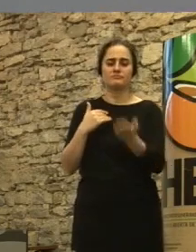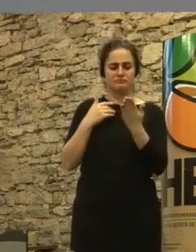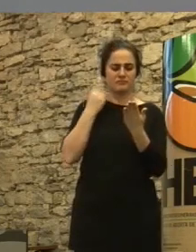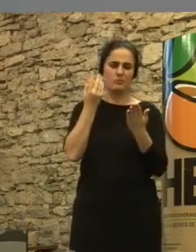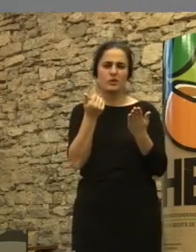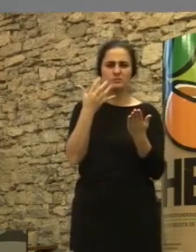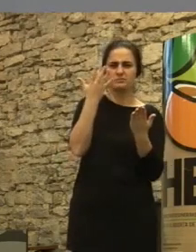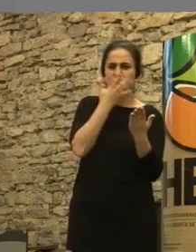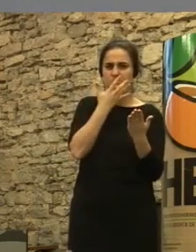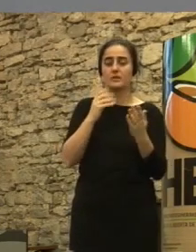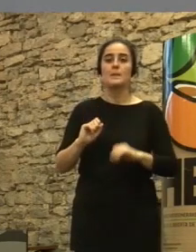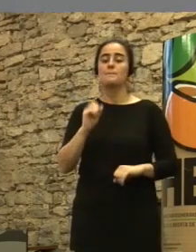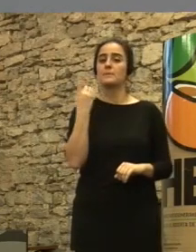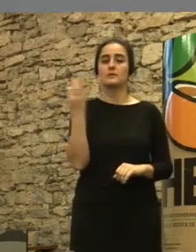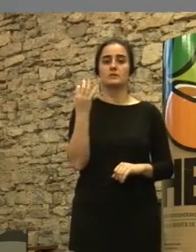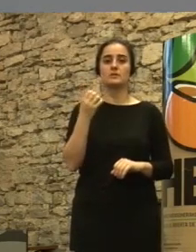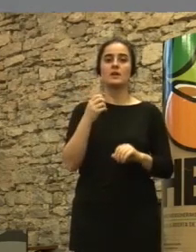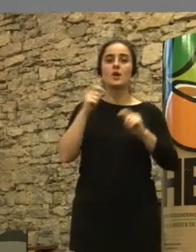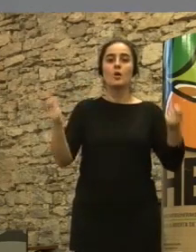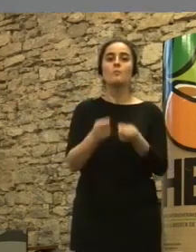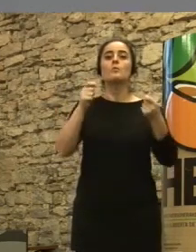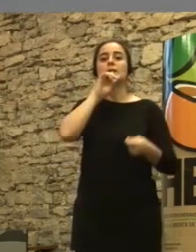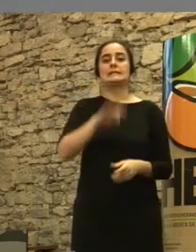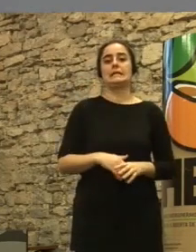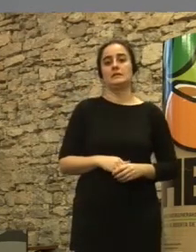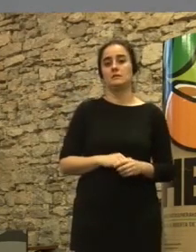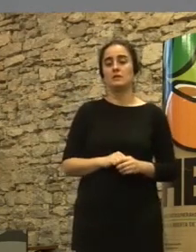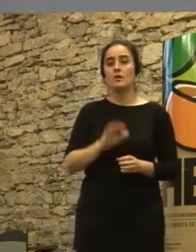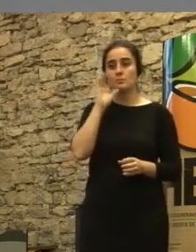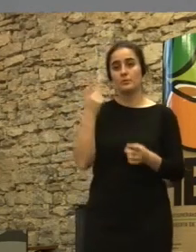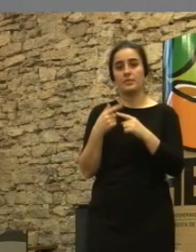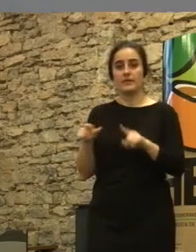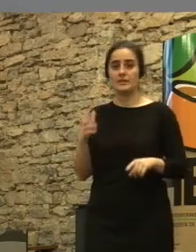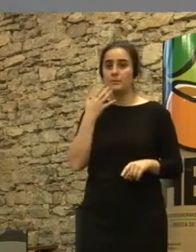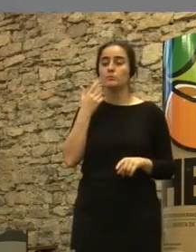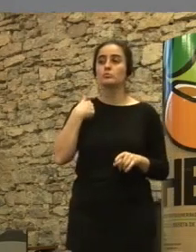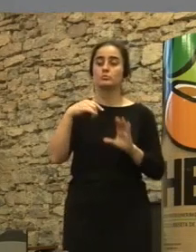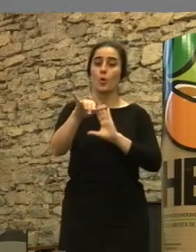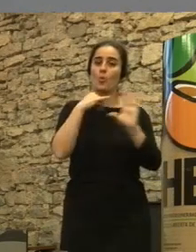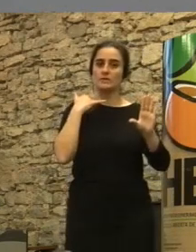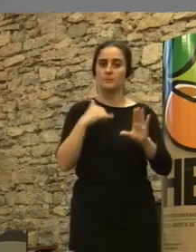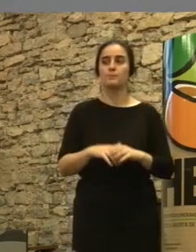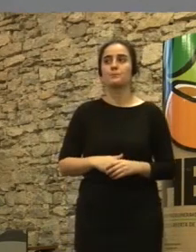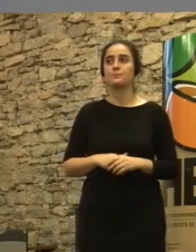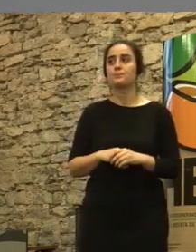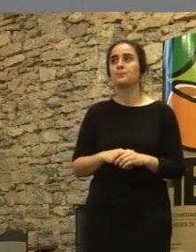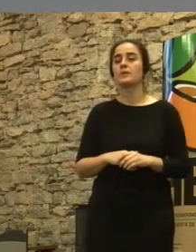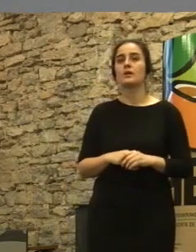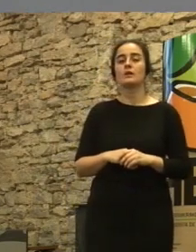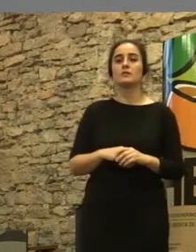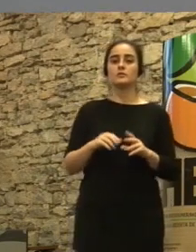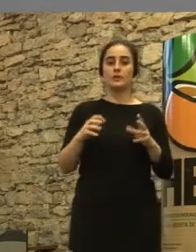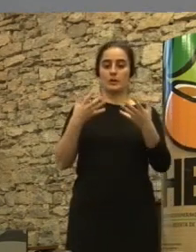extraña. Lo primero de todo es quién lo publica. No es lo mismo si yo recibo por WhatsApp, me manda alguien un recorte